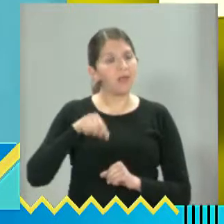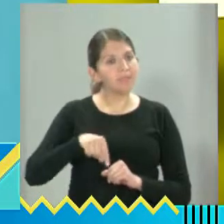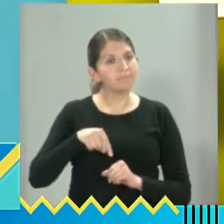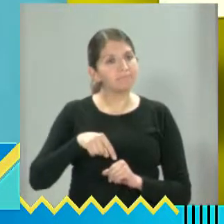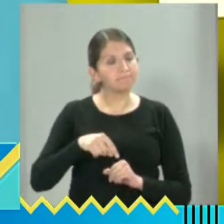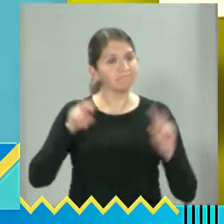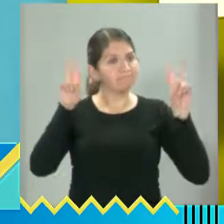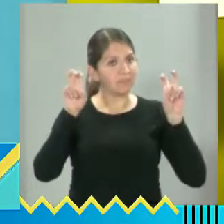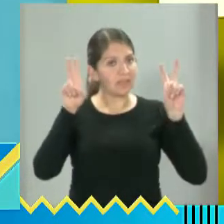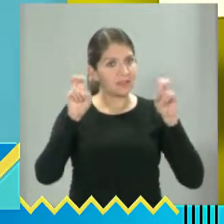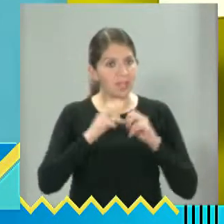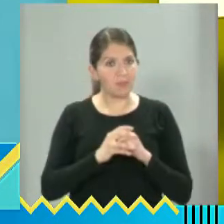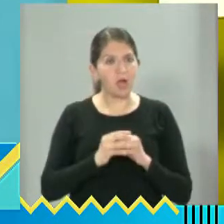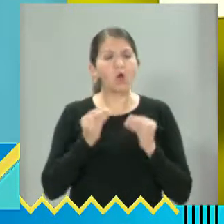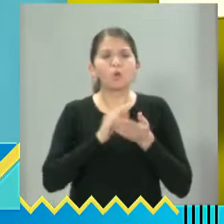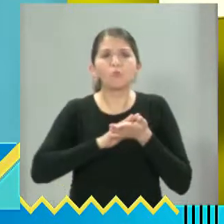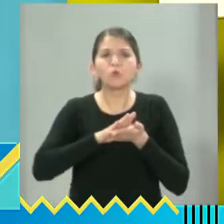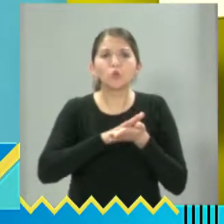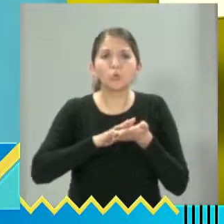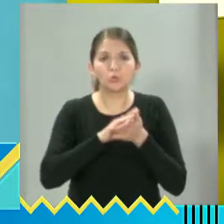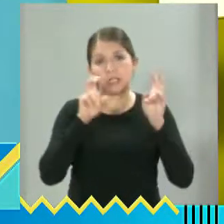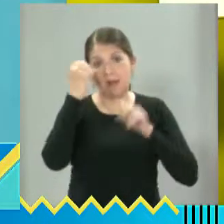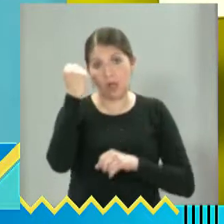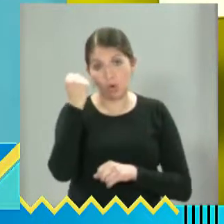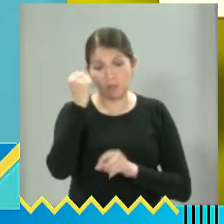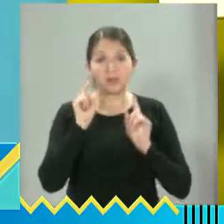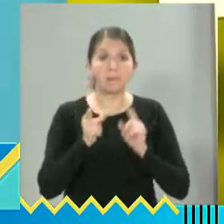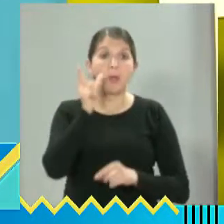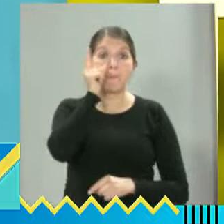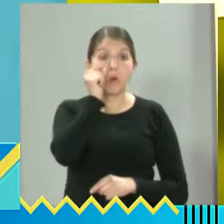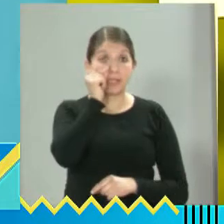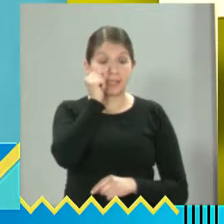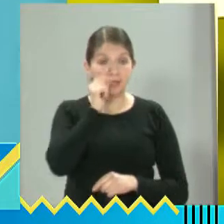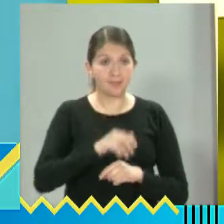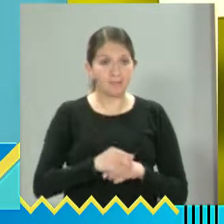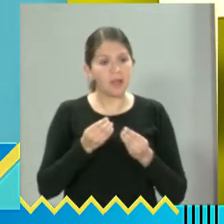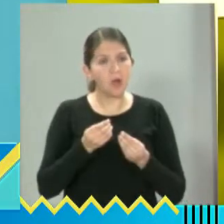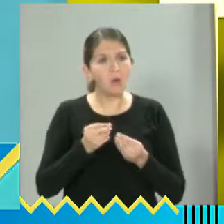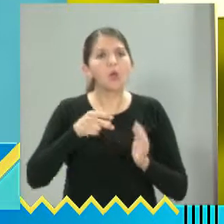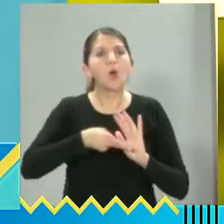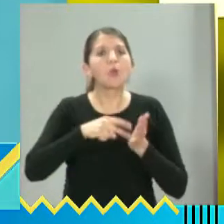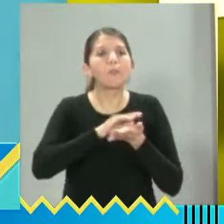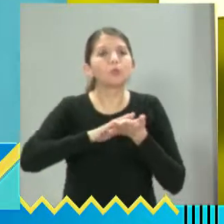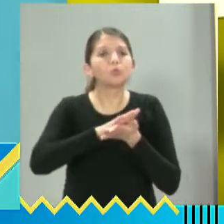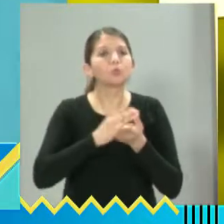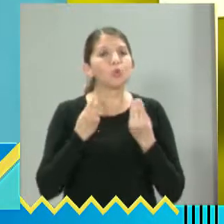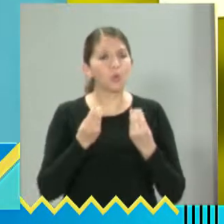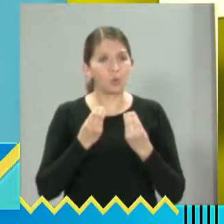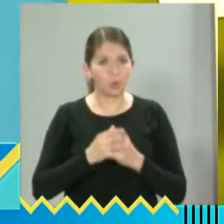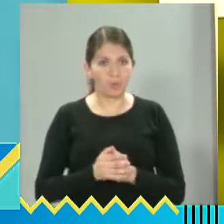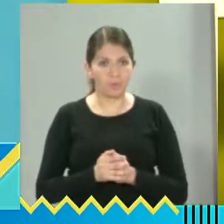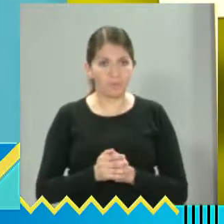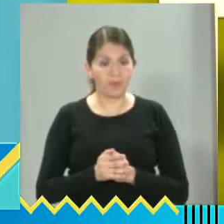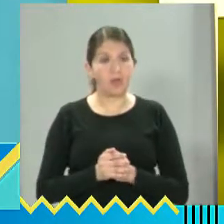paquete de medidas económicas y políticas para tratar de paliar esta crisis económica desde el Ejecutivo. Bueno, finalmente